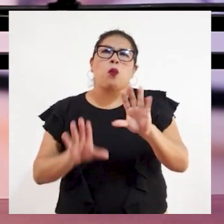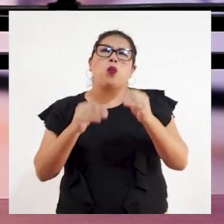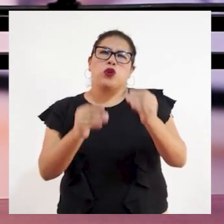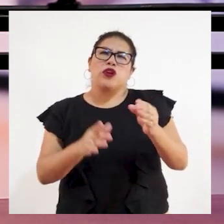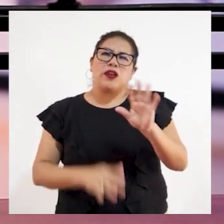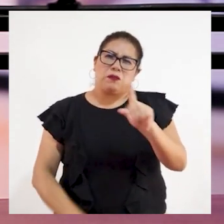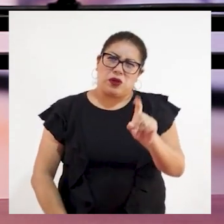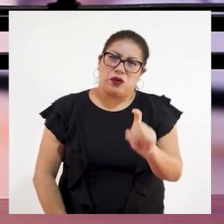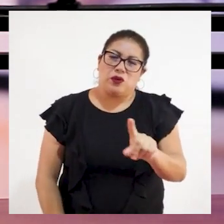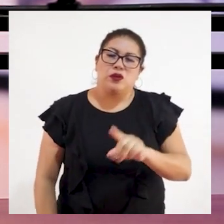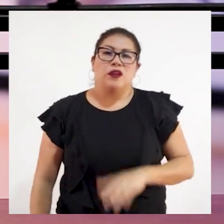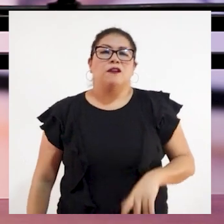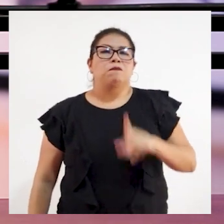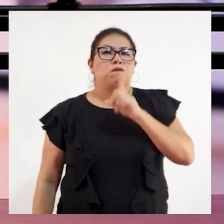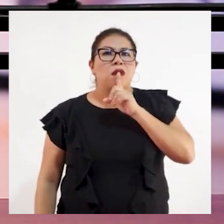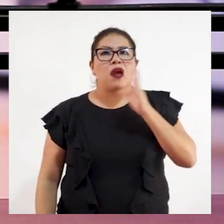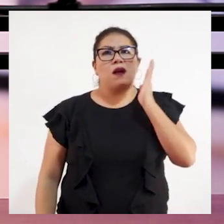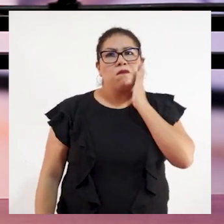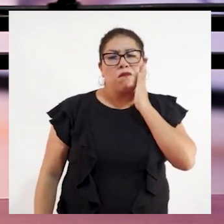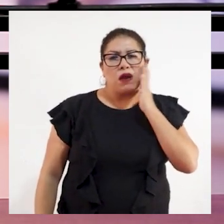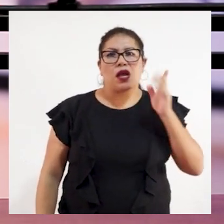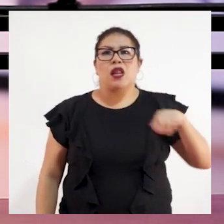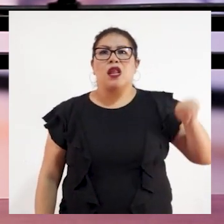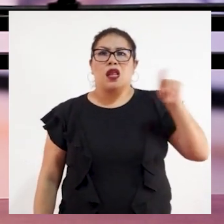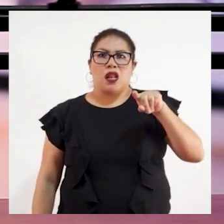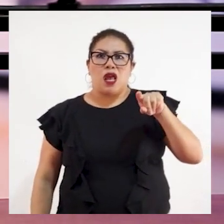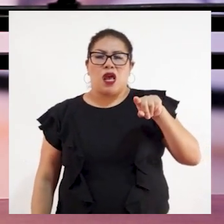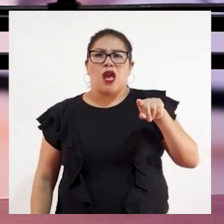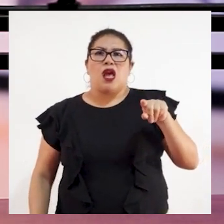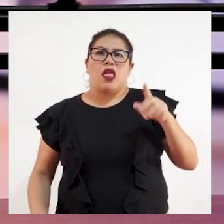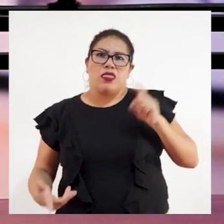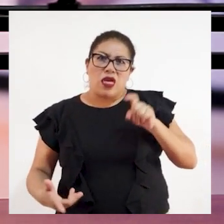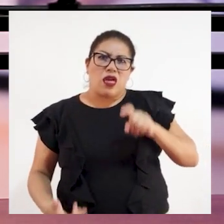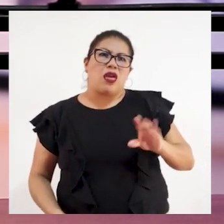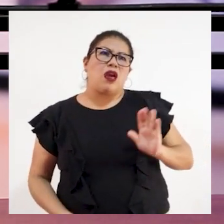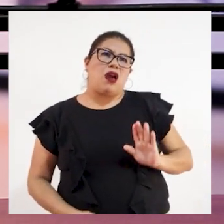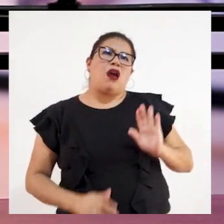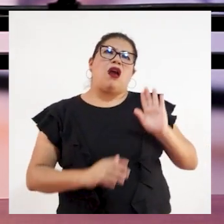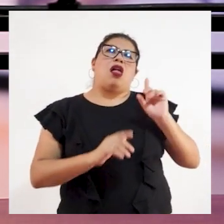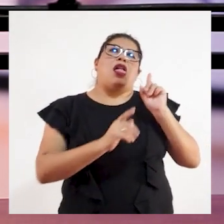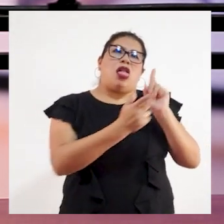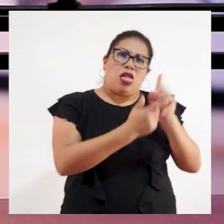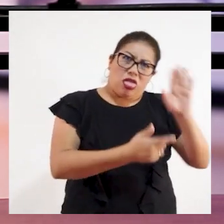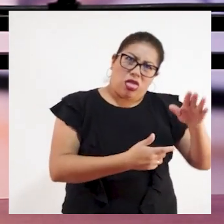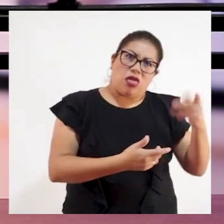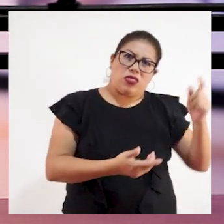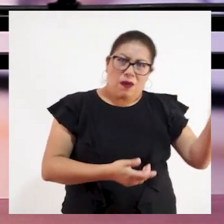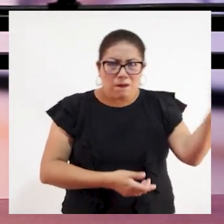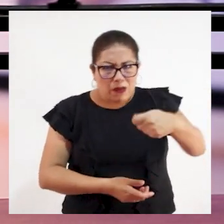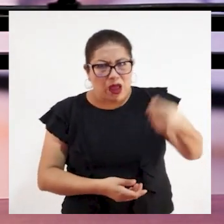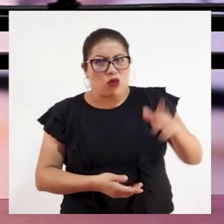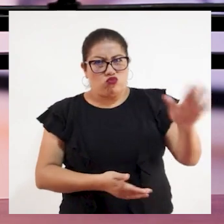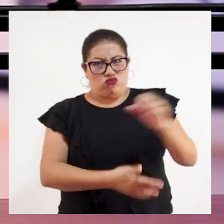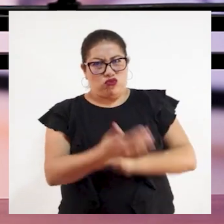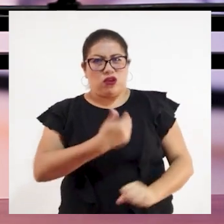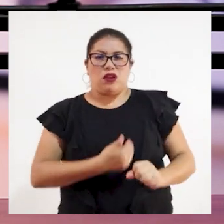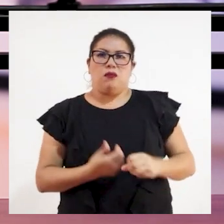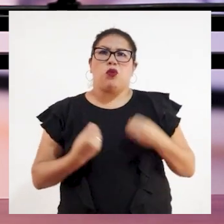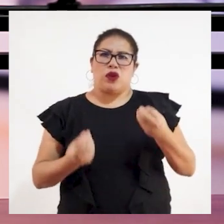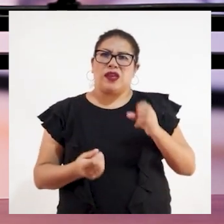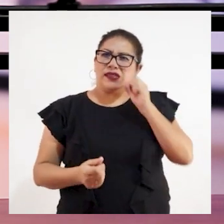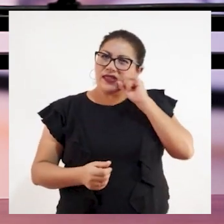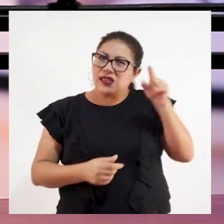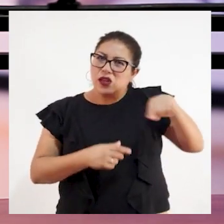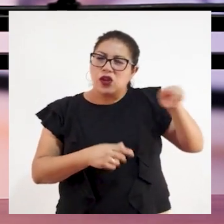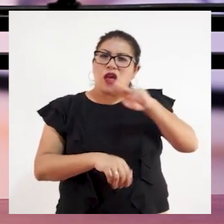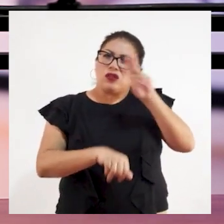de familia, tenemos que llegar a ello? Si por desarrollo humano tú sabes que es tu hijo y tienes que brindarle